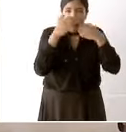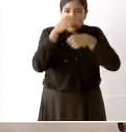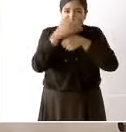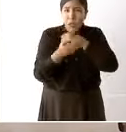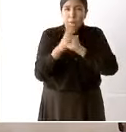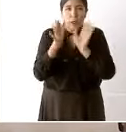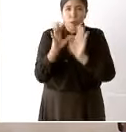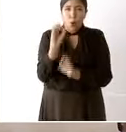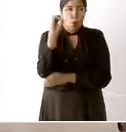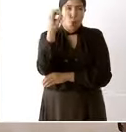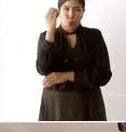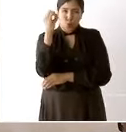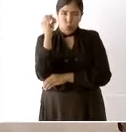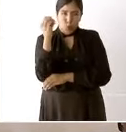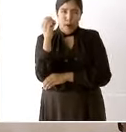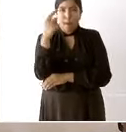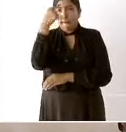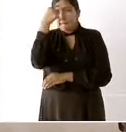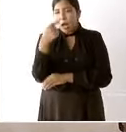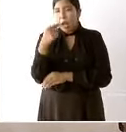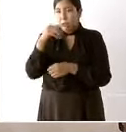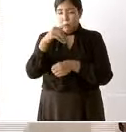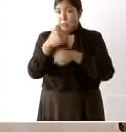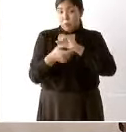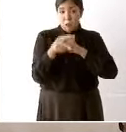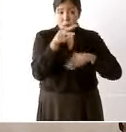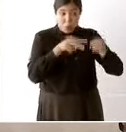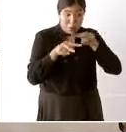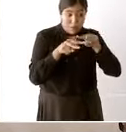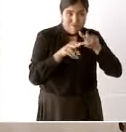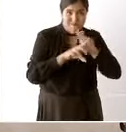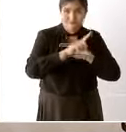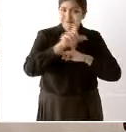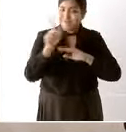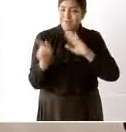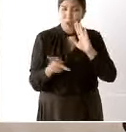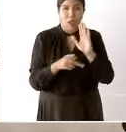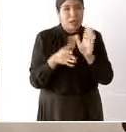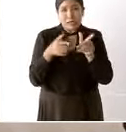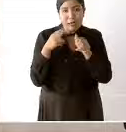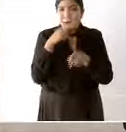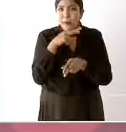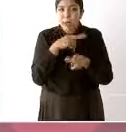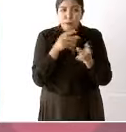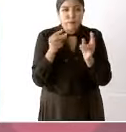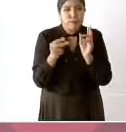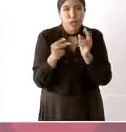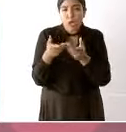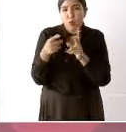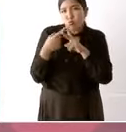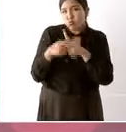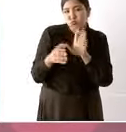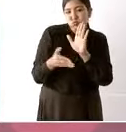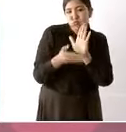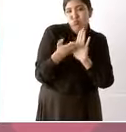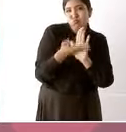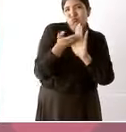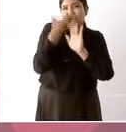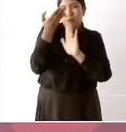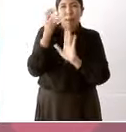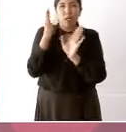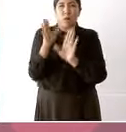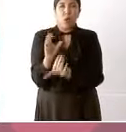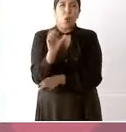de noviembre, diciembre empiecen a trabajar la o las empresas que ganasen esa licitación. Y desde